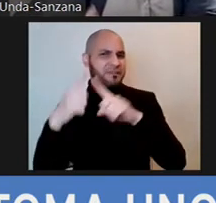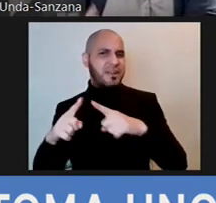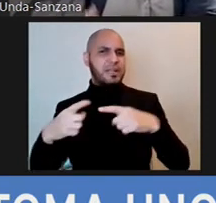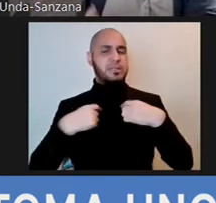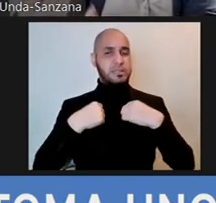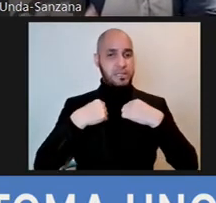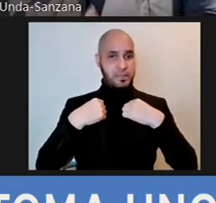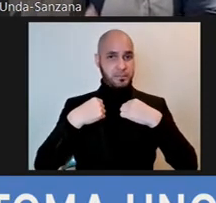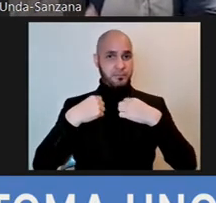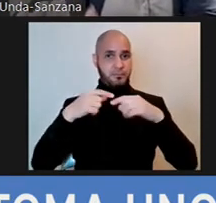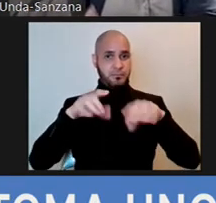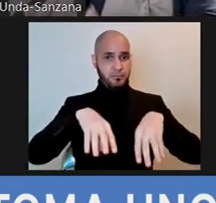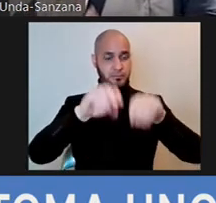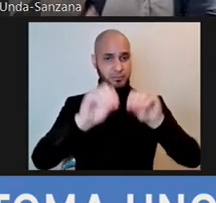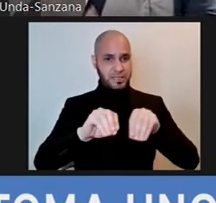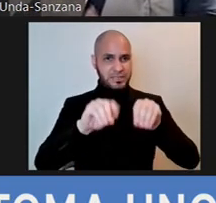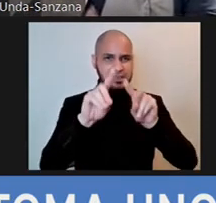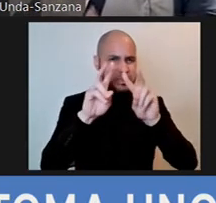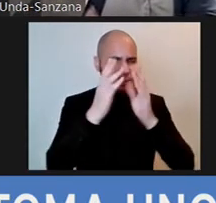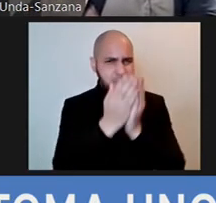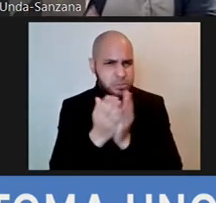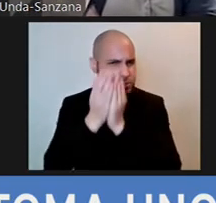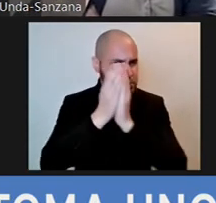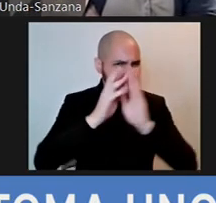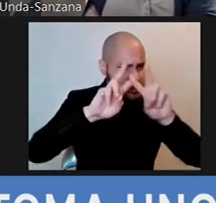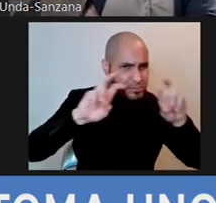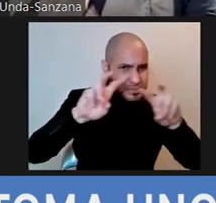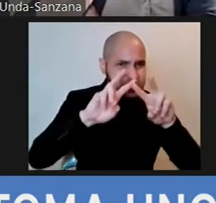de tejidos, de material, en los que se está estudiando